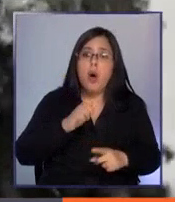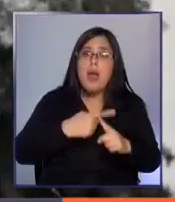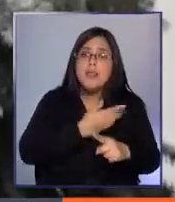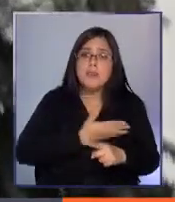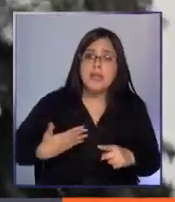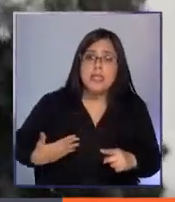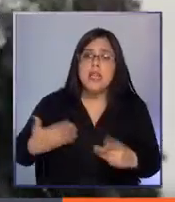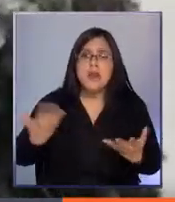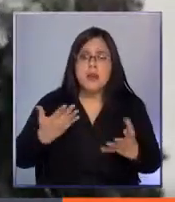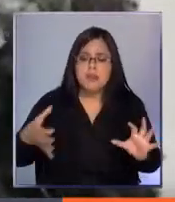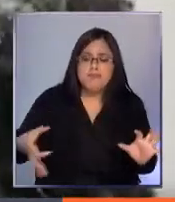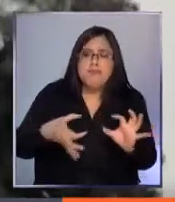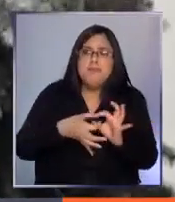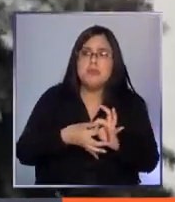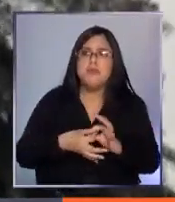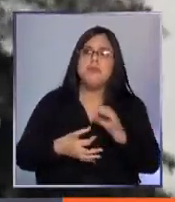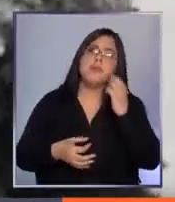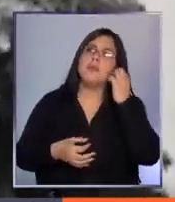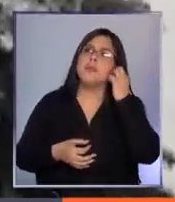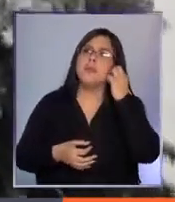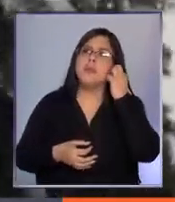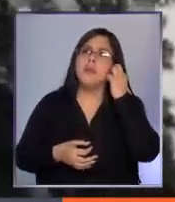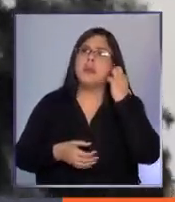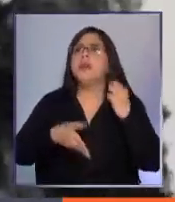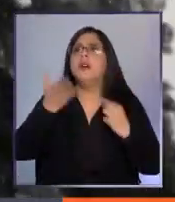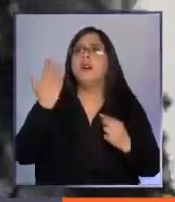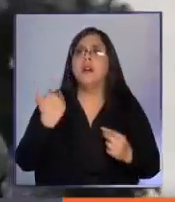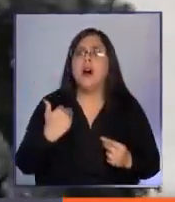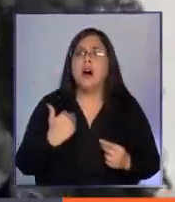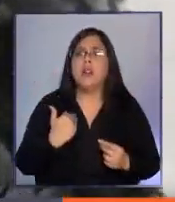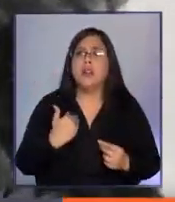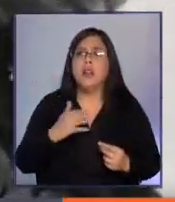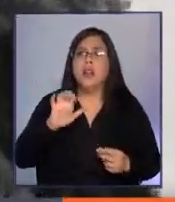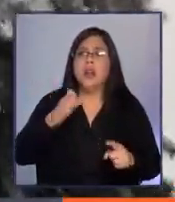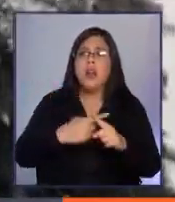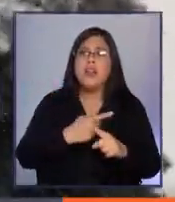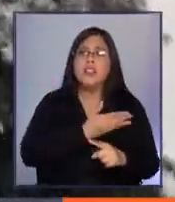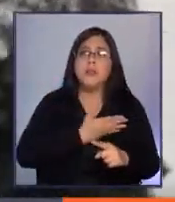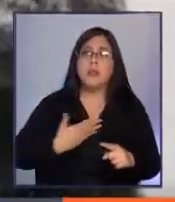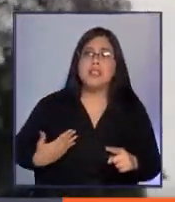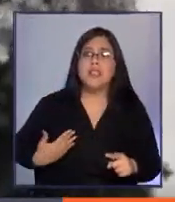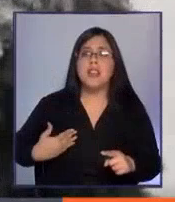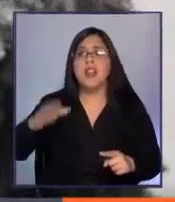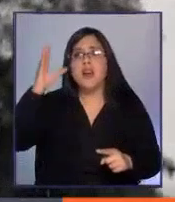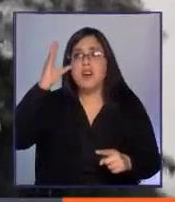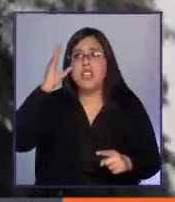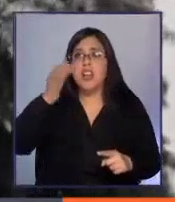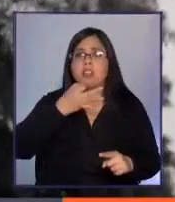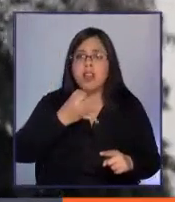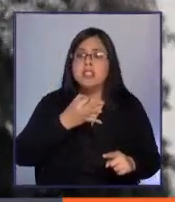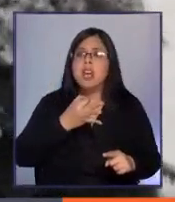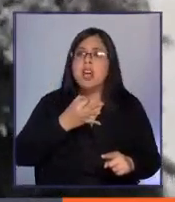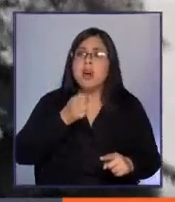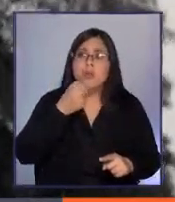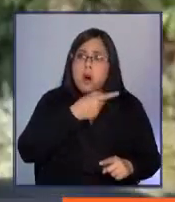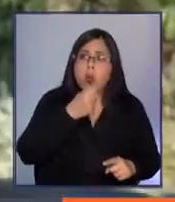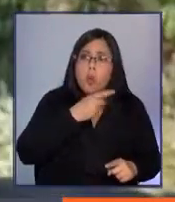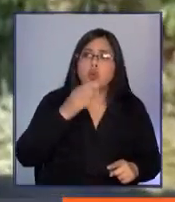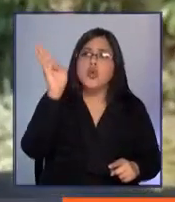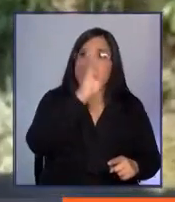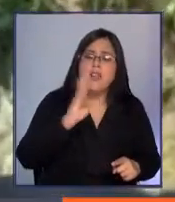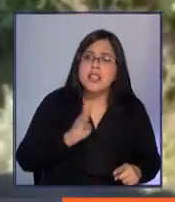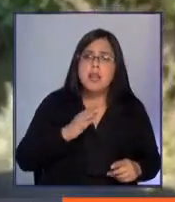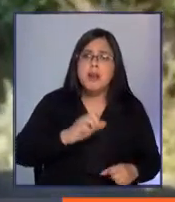Justo cuando la expresidenta chilena acusa a Brasil de restringir la democracia, se hace esta acusación. Y